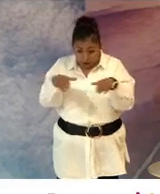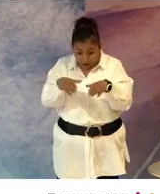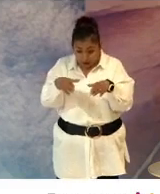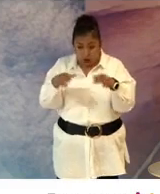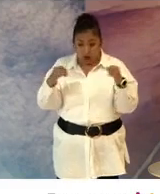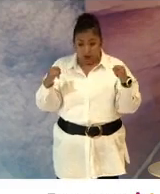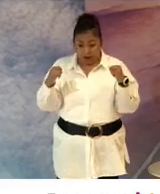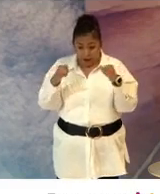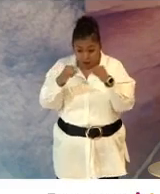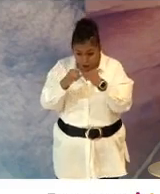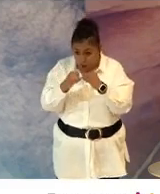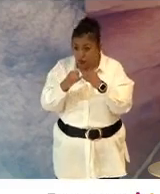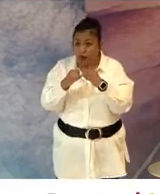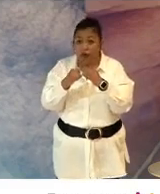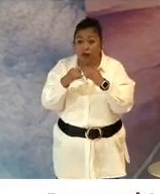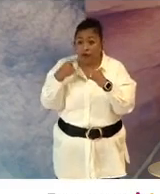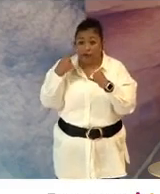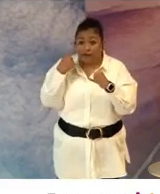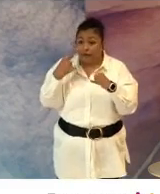e instituciones